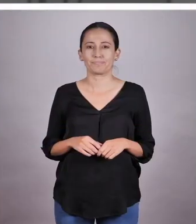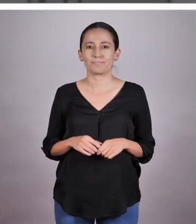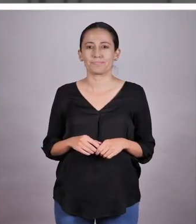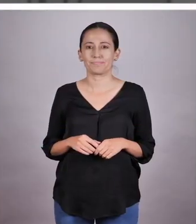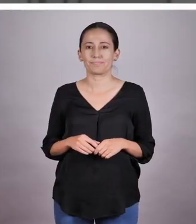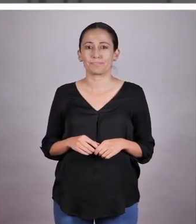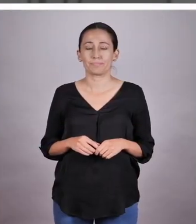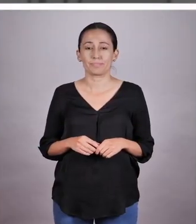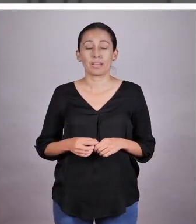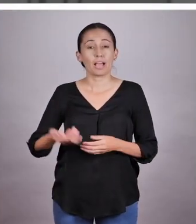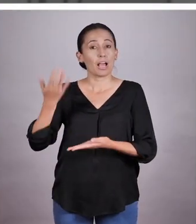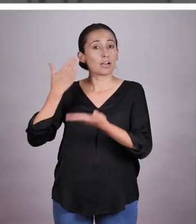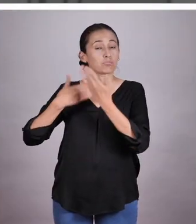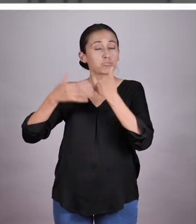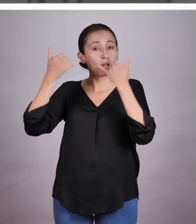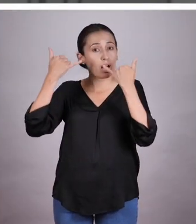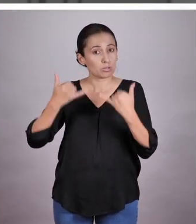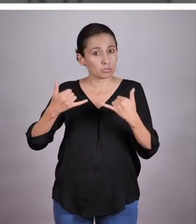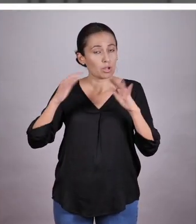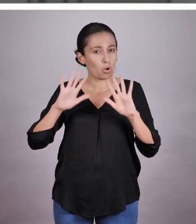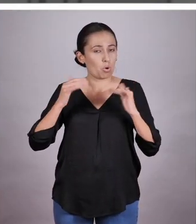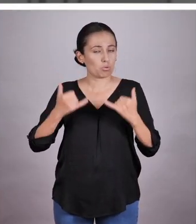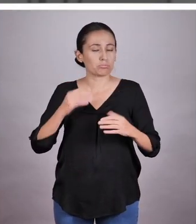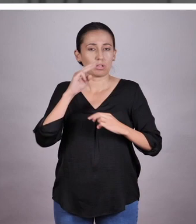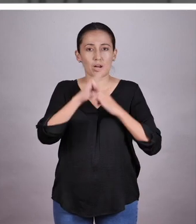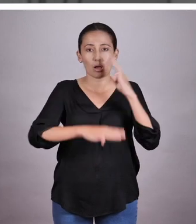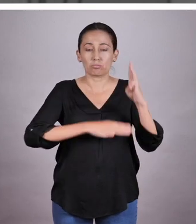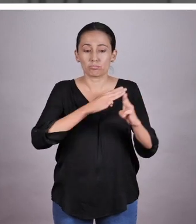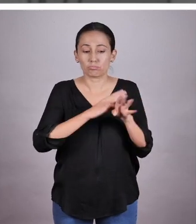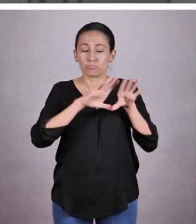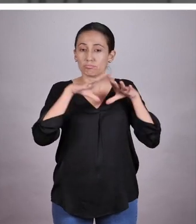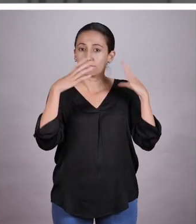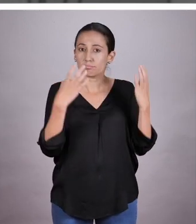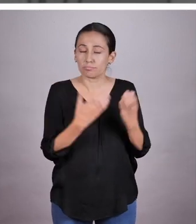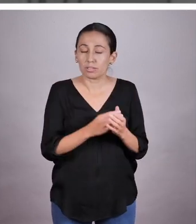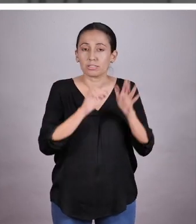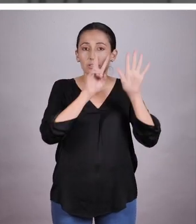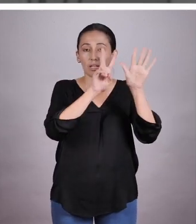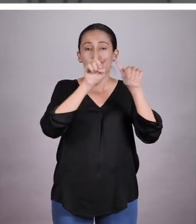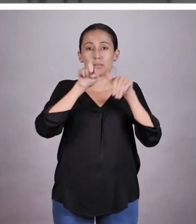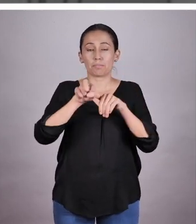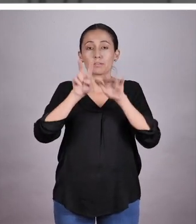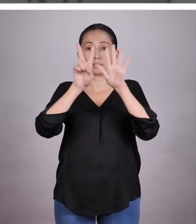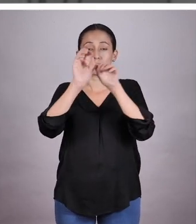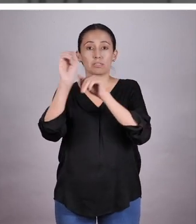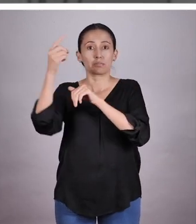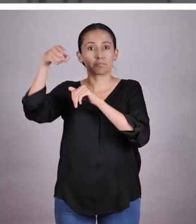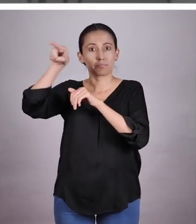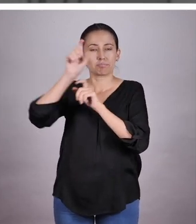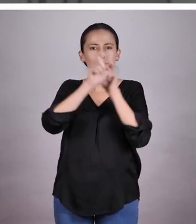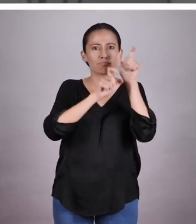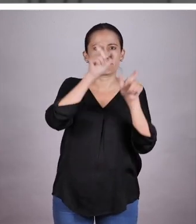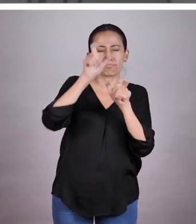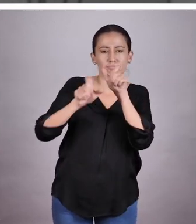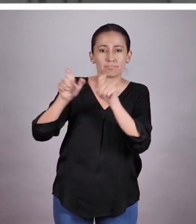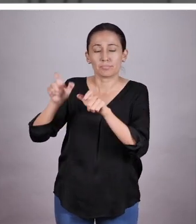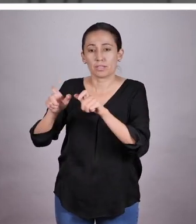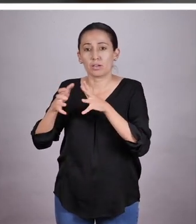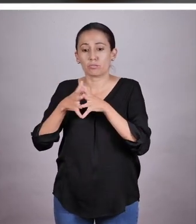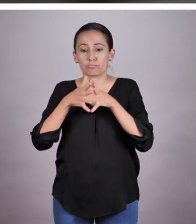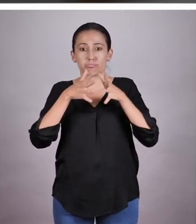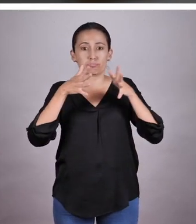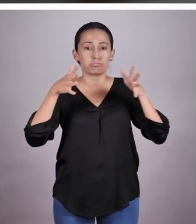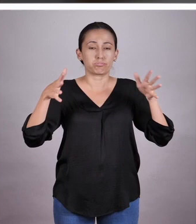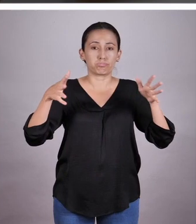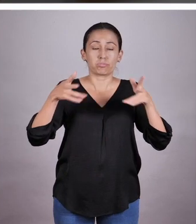inevitable. En la actualidad, habitan nuestro planeta más de 7.700 millones de personas. La población mundial se distribuye